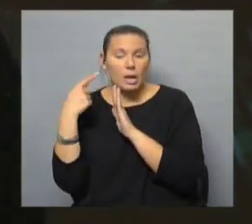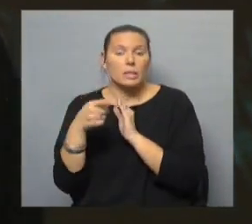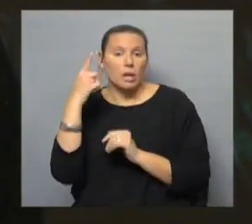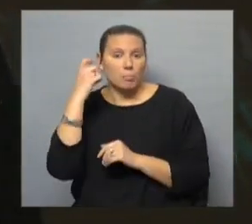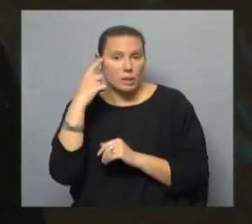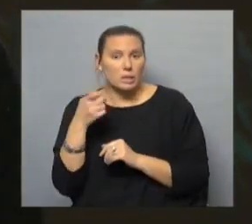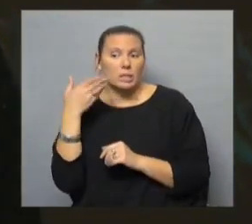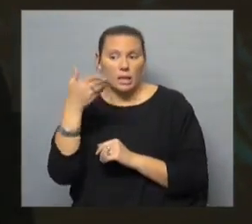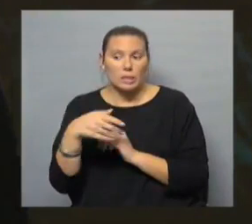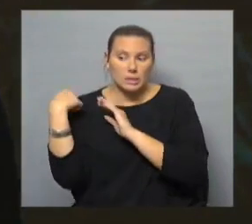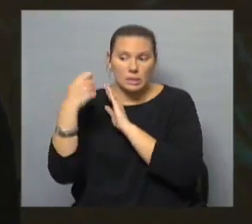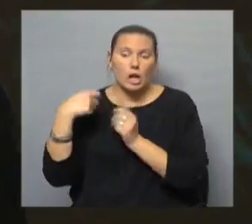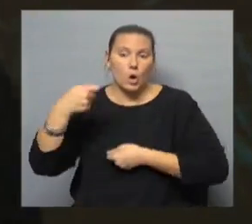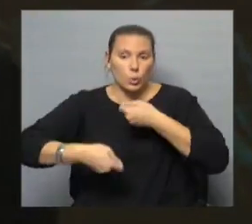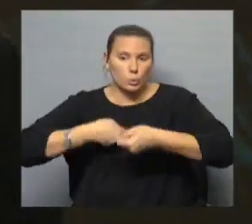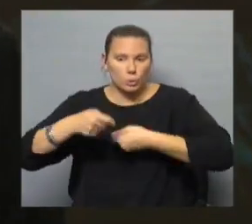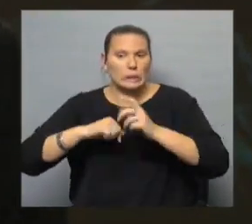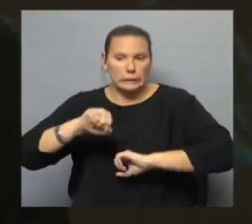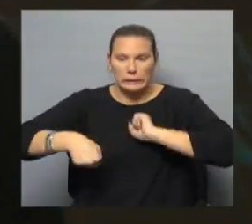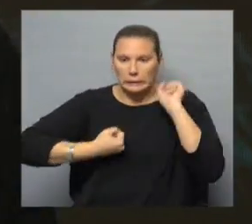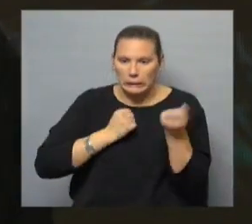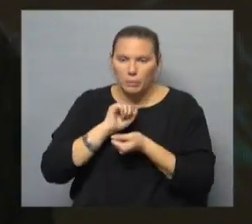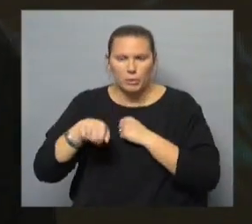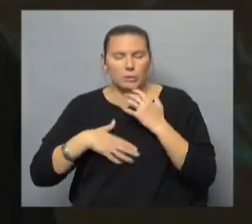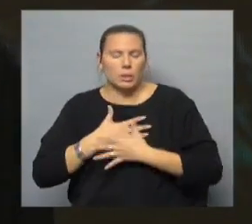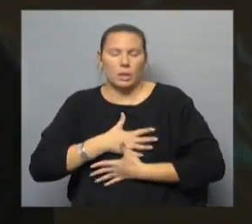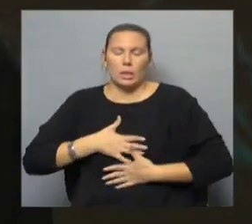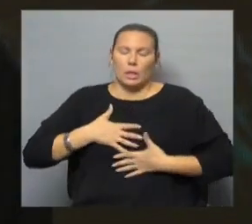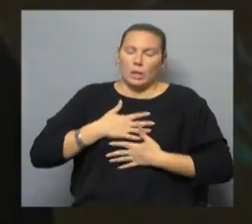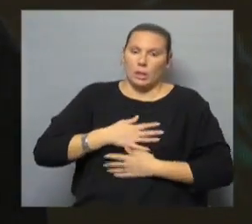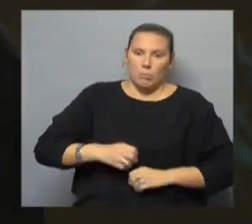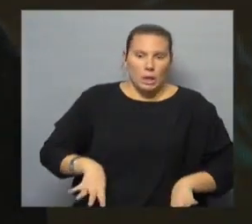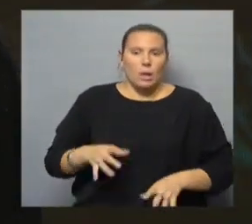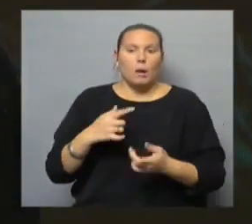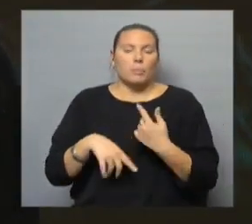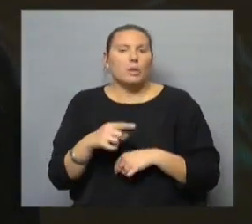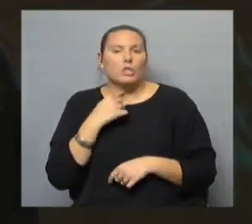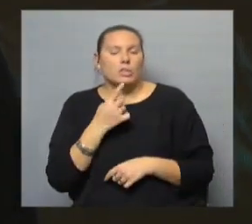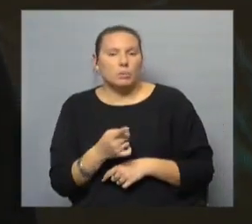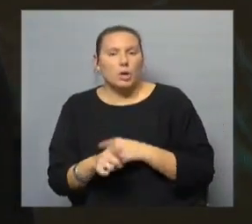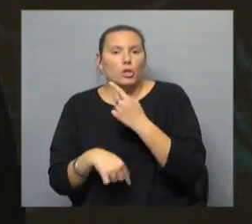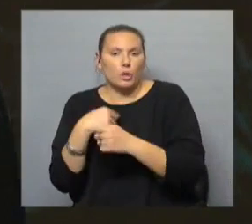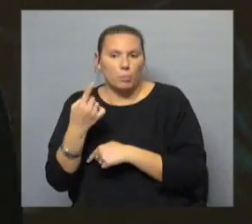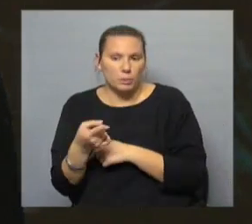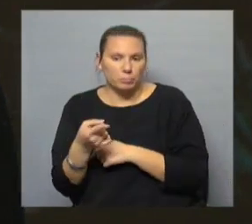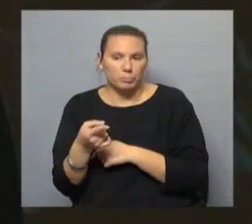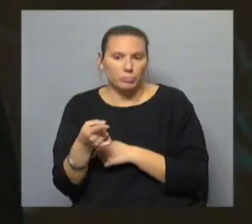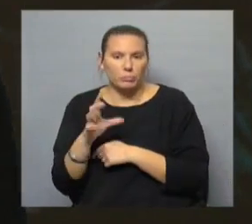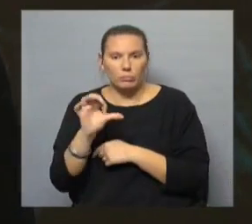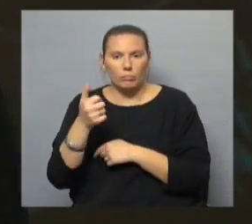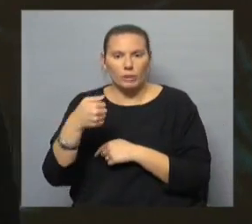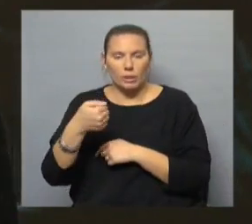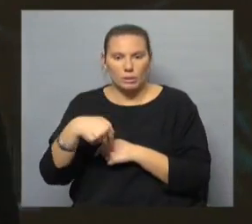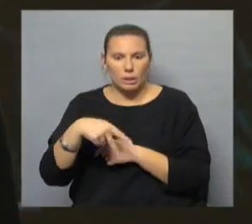de ir a Cineconstrucción, fue ahí, estuve muy nervioso, la pasé bastante mal, pero sirvió como para después, cuando fui a San Sebastián